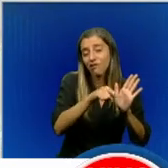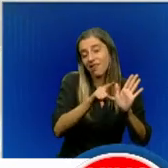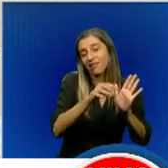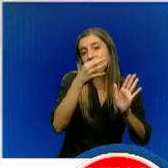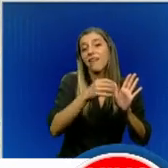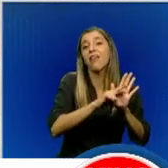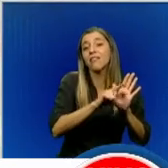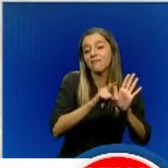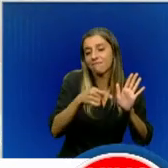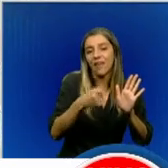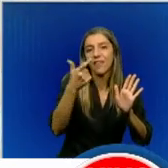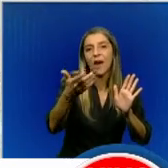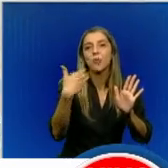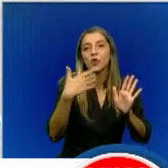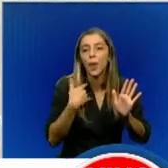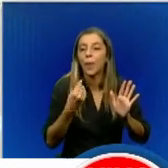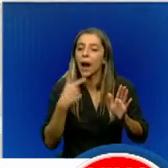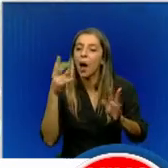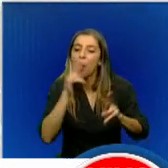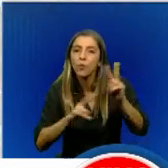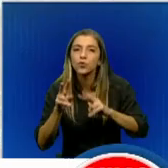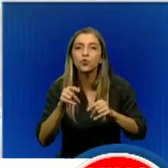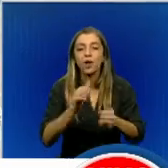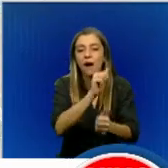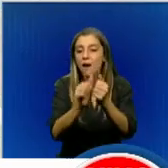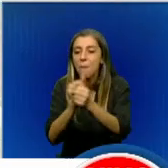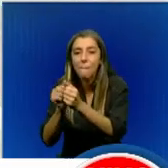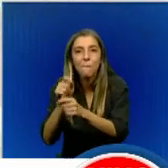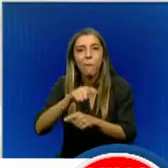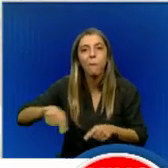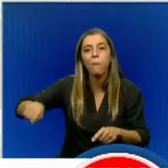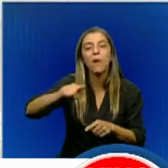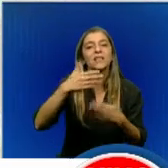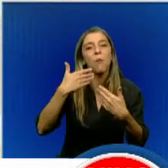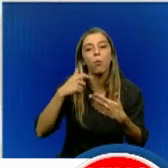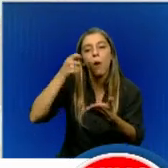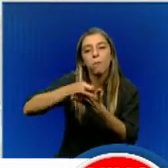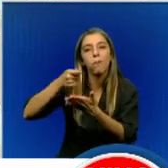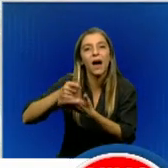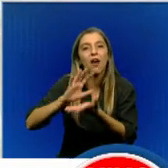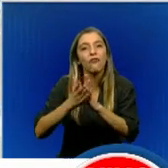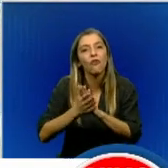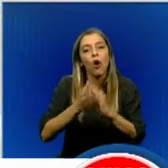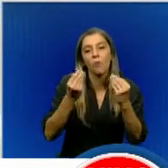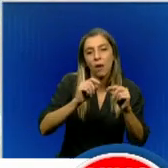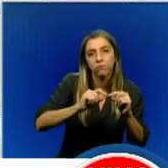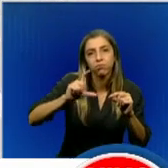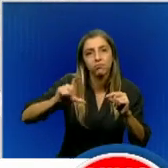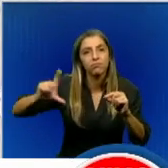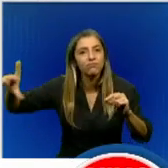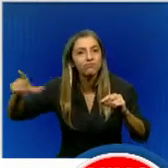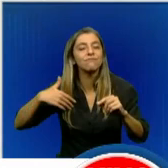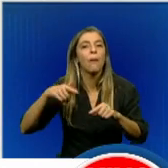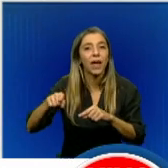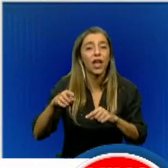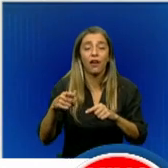de las sociedades un esquema progresivo un esquema donde como muy bien explicó al diputado heller se beneficia más